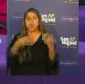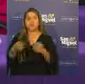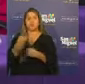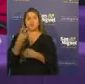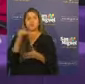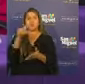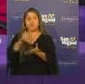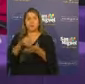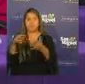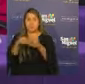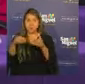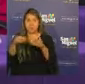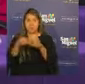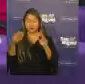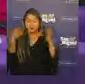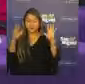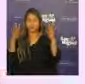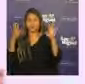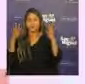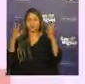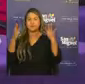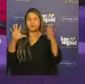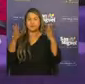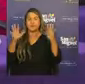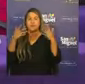8.930.000 pesos.